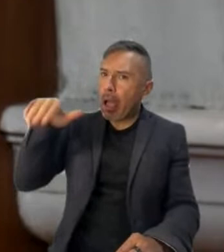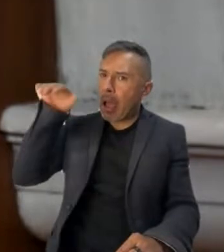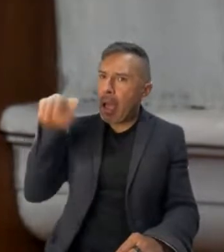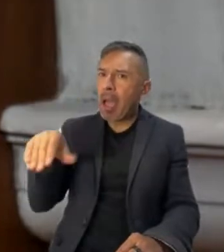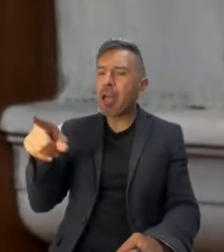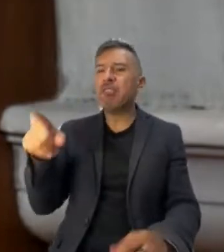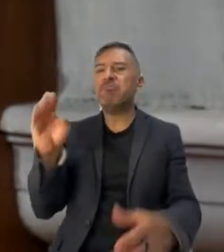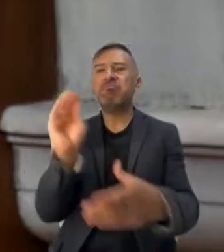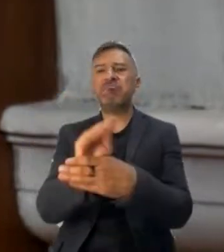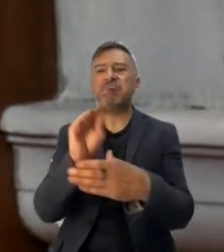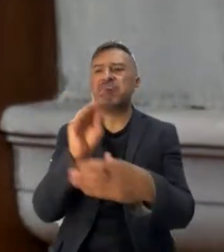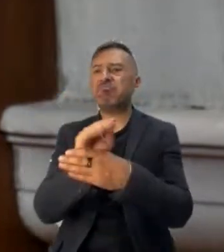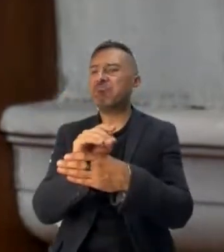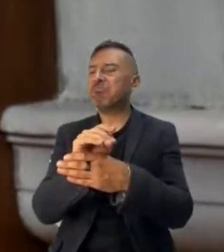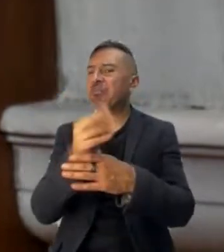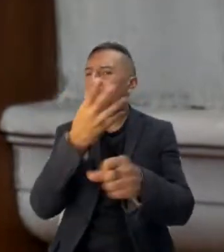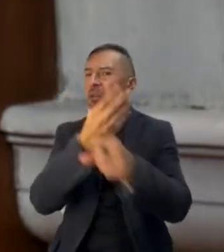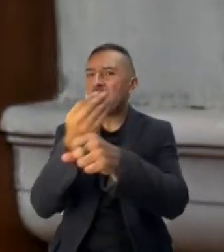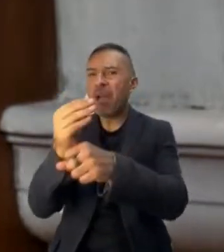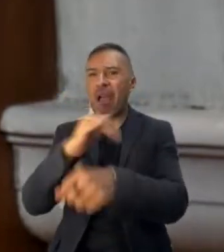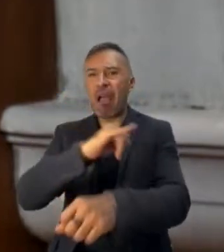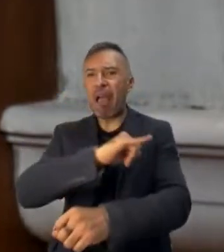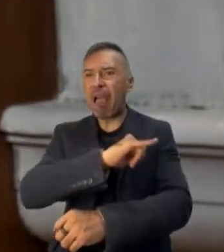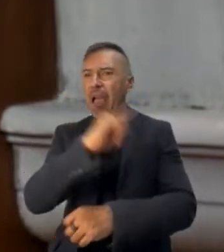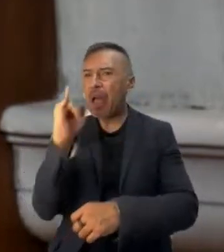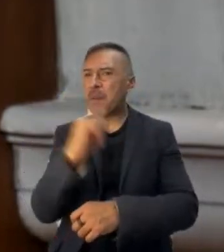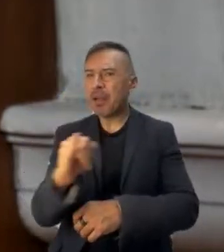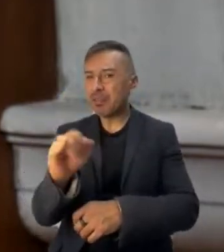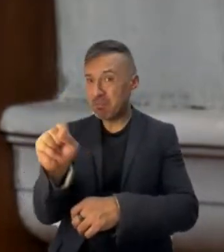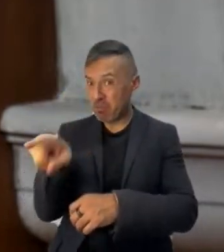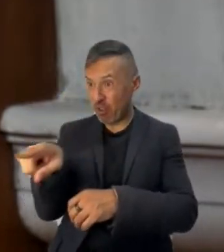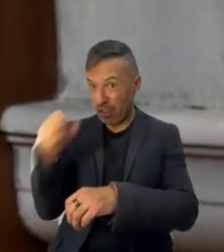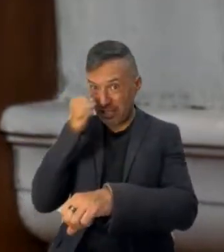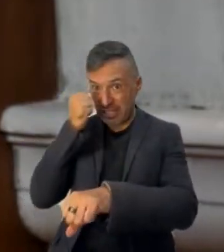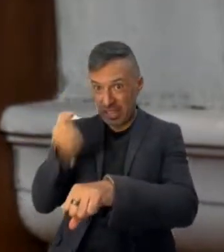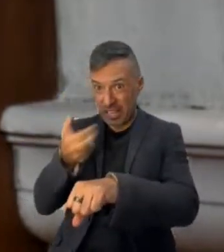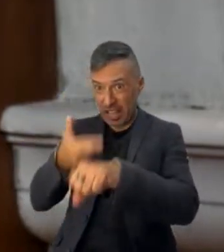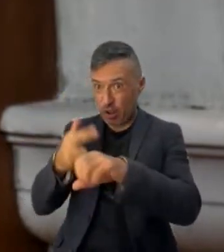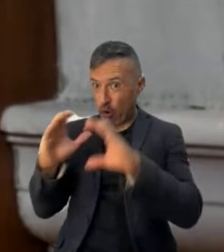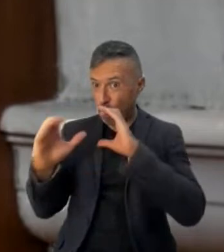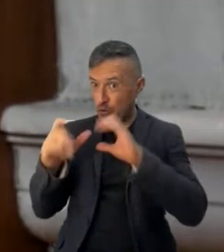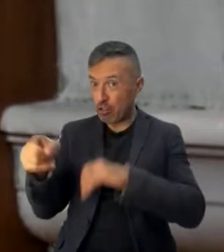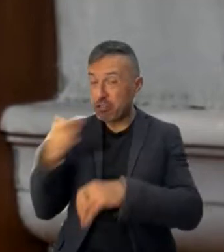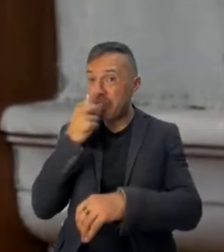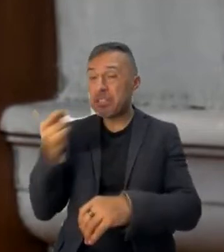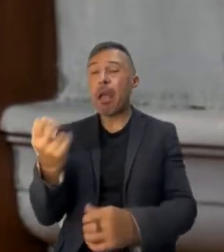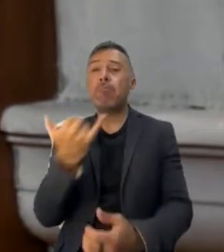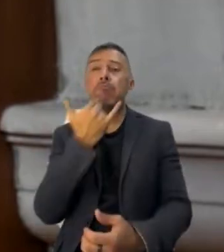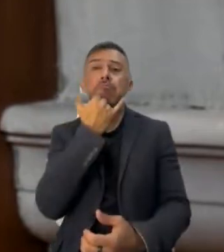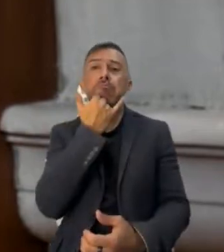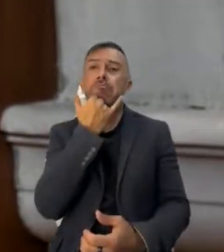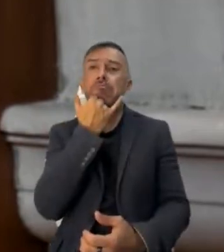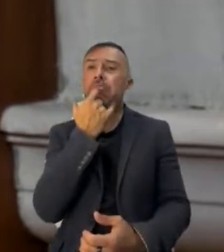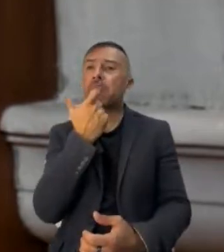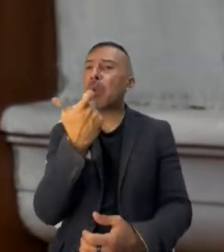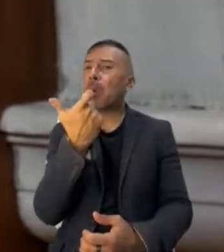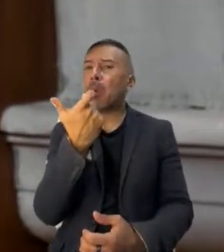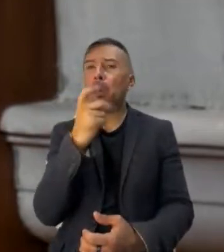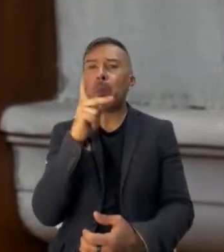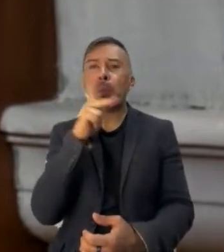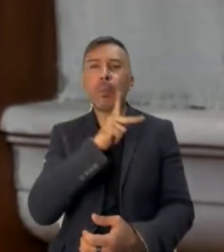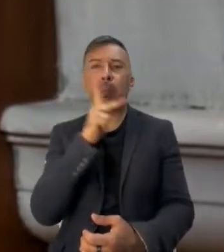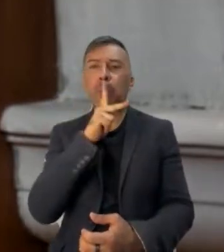mismo secretario nos dijo que ni dinero había justamente para reparar este